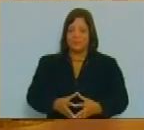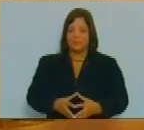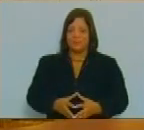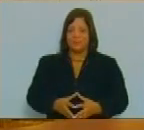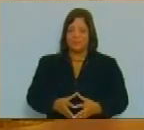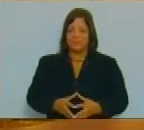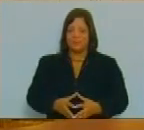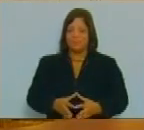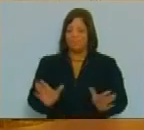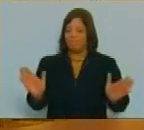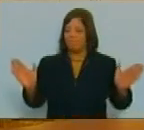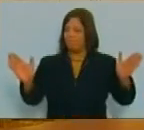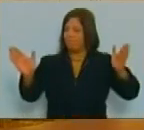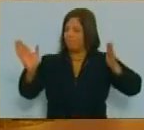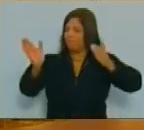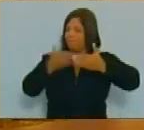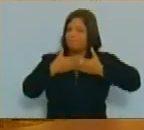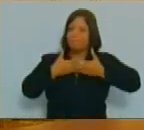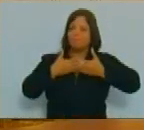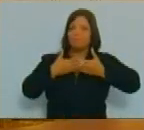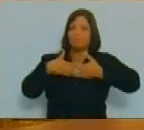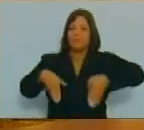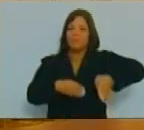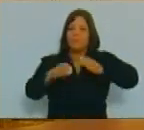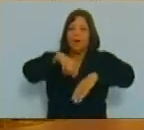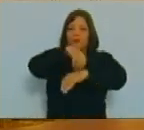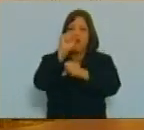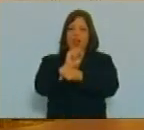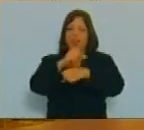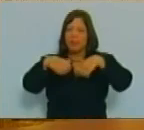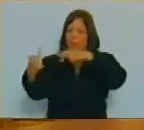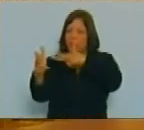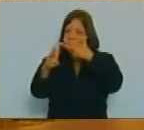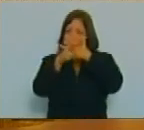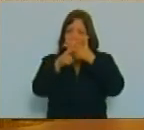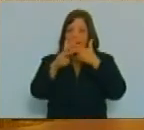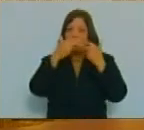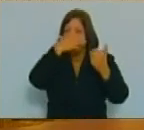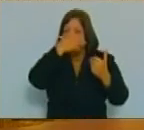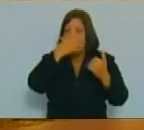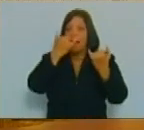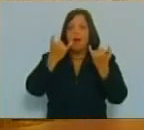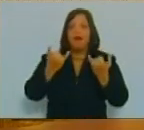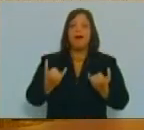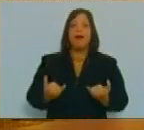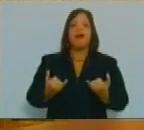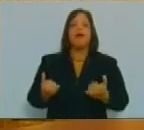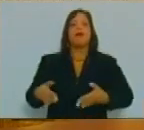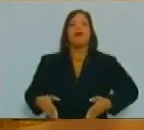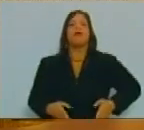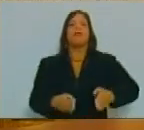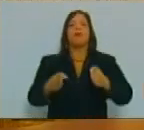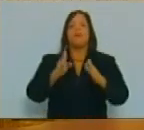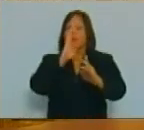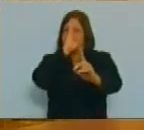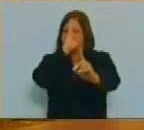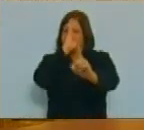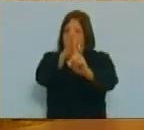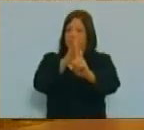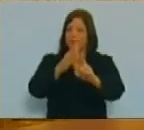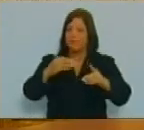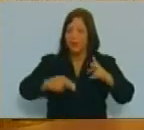cerró definitivamente el camino de la violencia y ahora vamos rumbo a